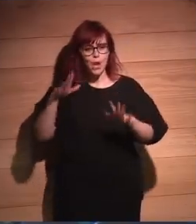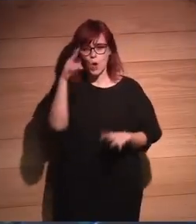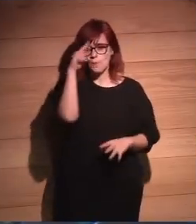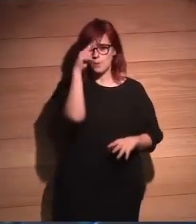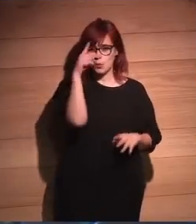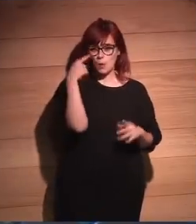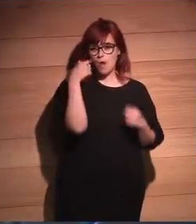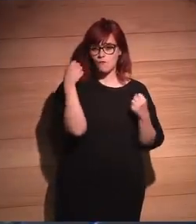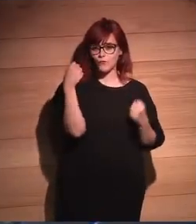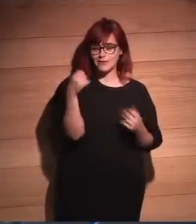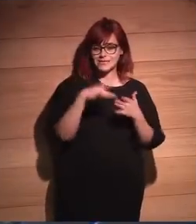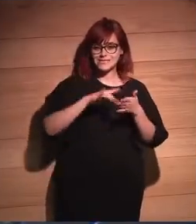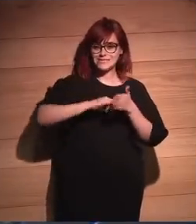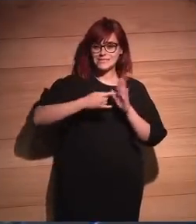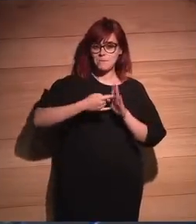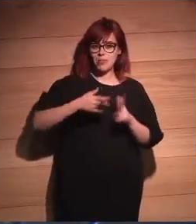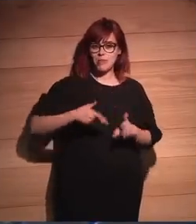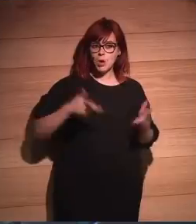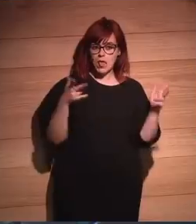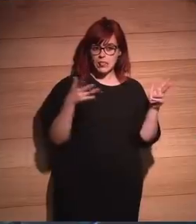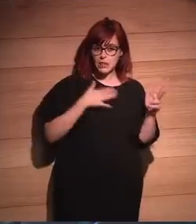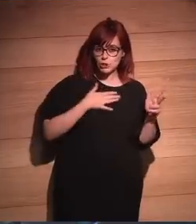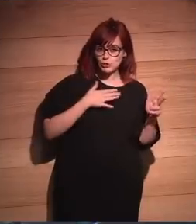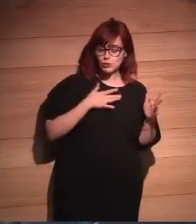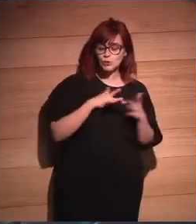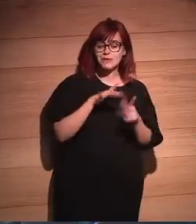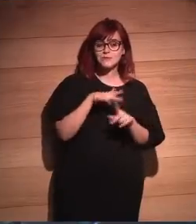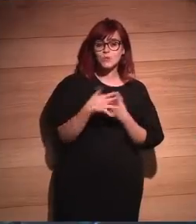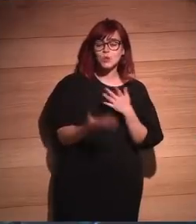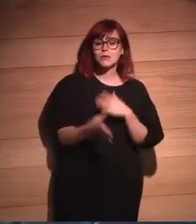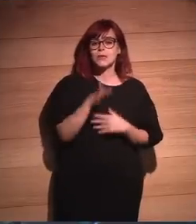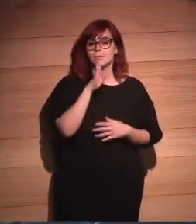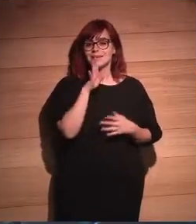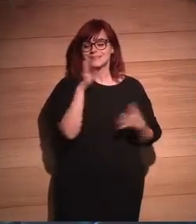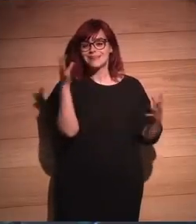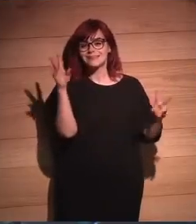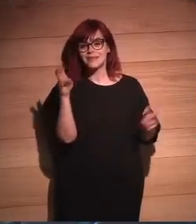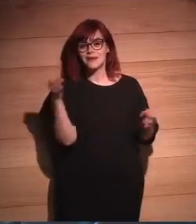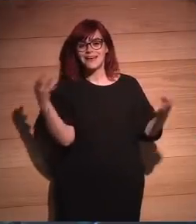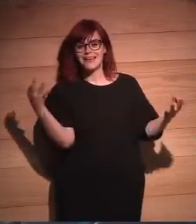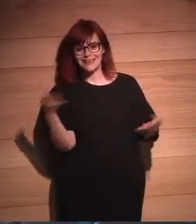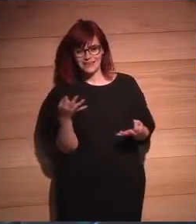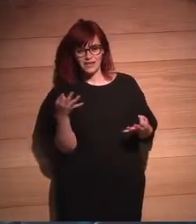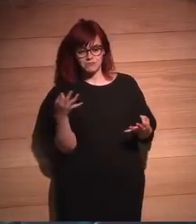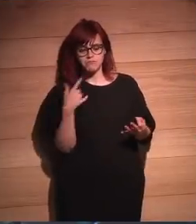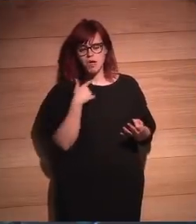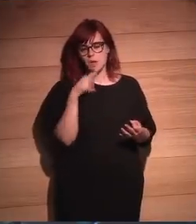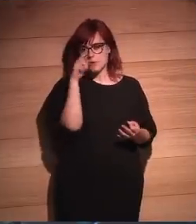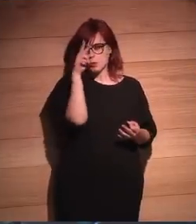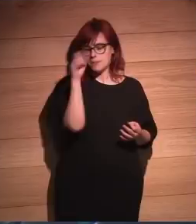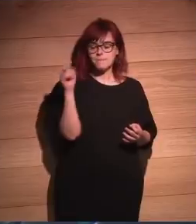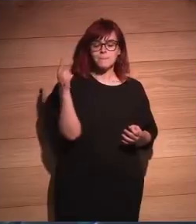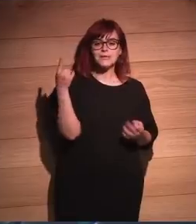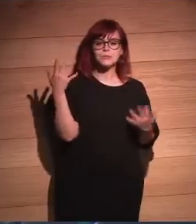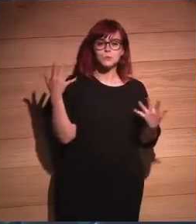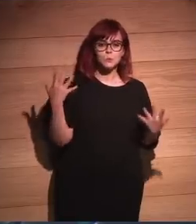desde la perspectiva de los sistemas democráticos, de lo que está ocurriendo y que tiene que ver con todo esto,